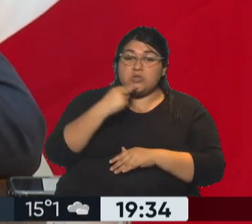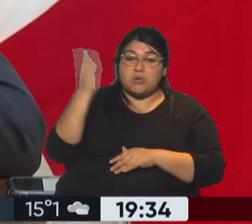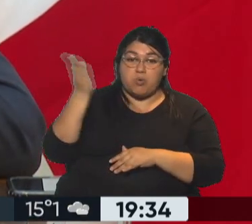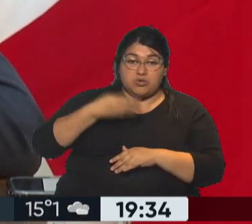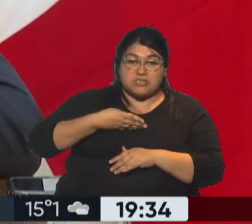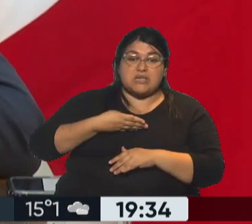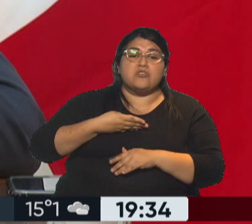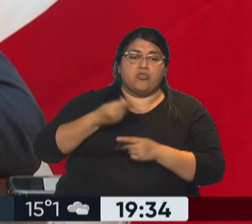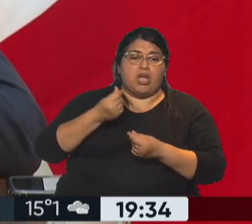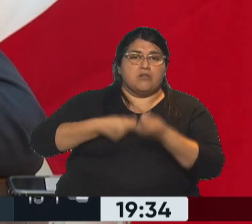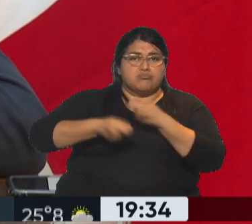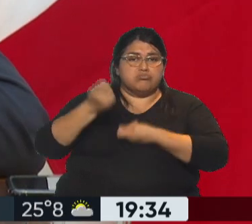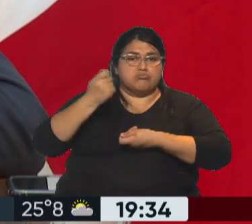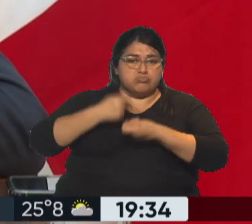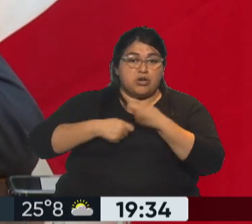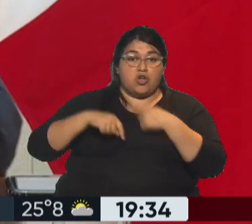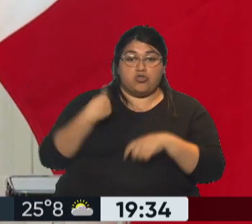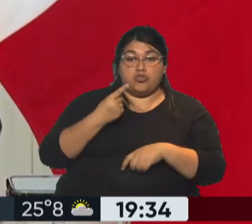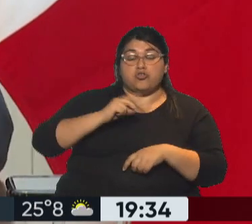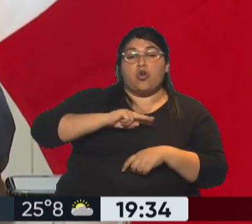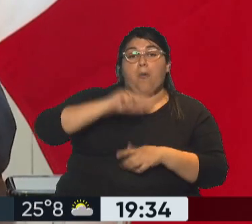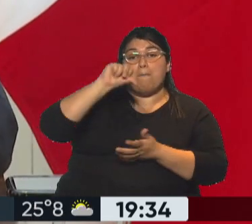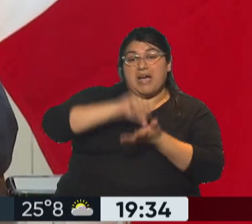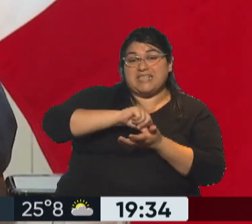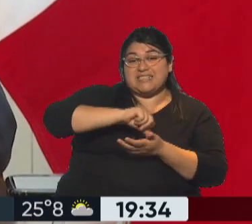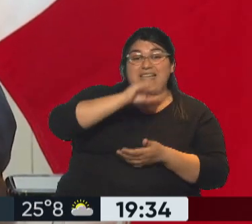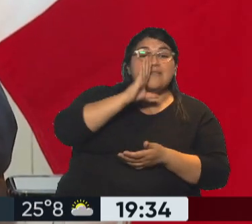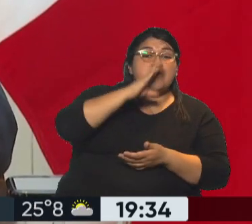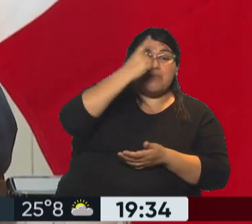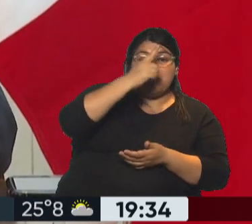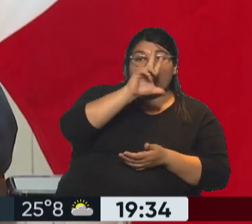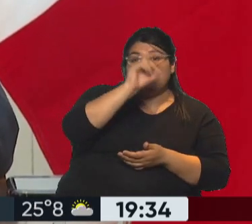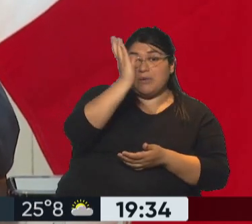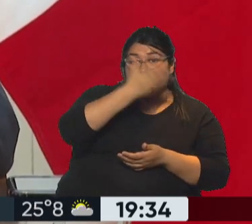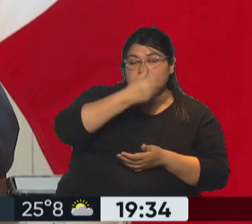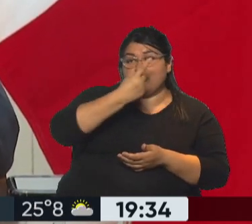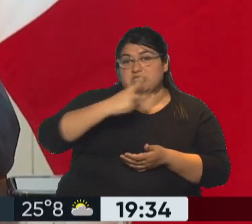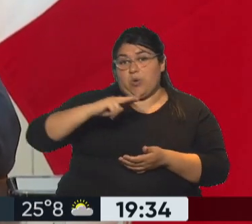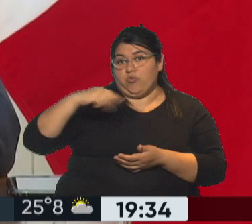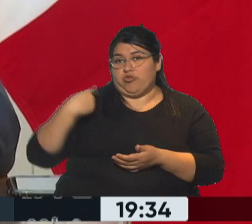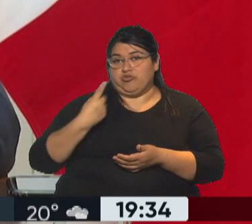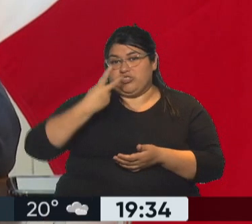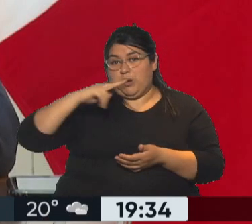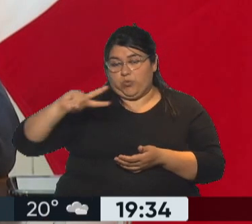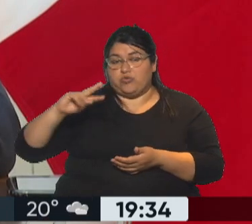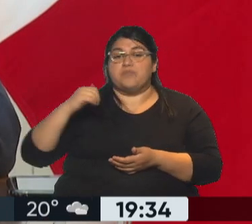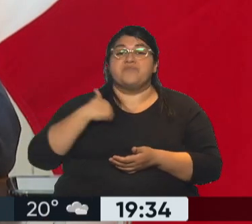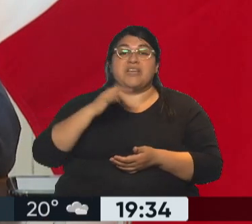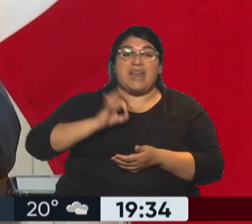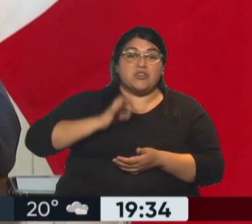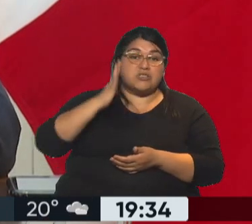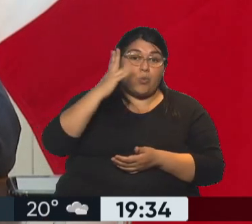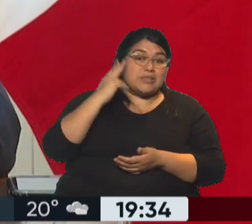de las acciones. Somos los segundos después de Estados Unidos, que tiene alrededor del 30% de las acciones. Desde el año 59 la